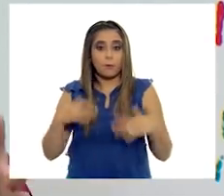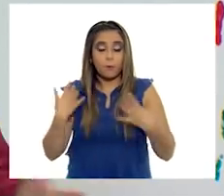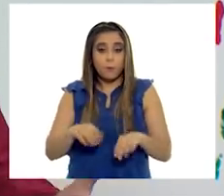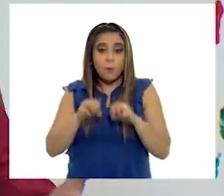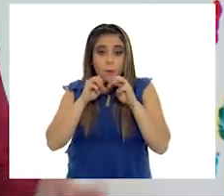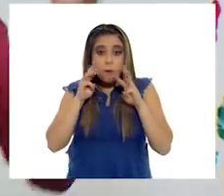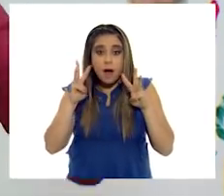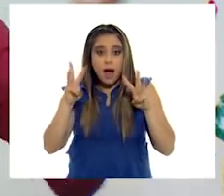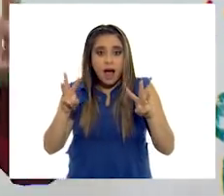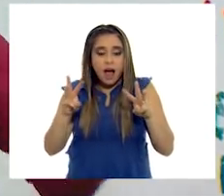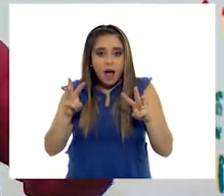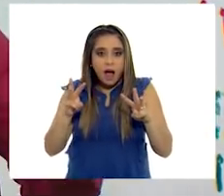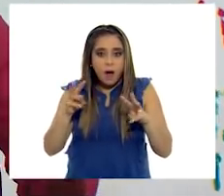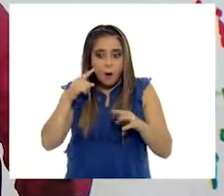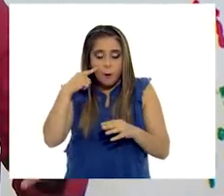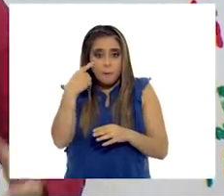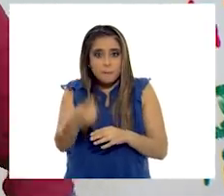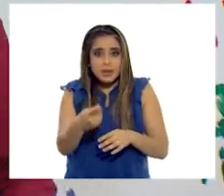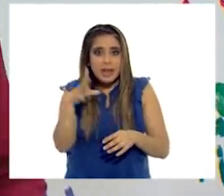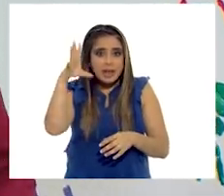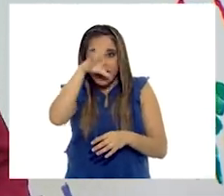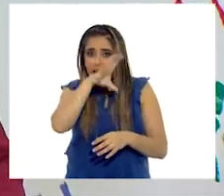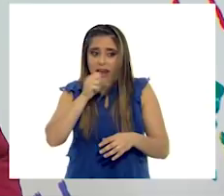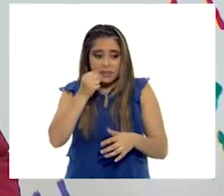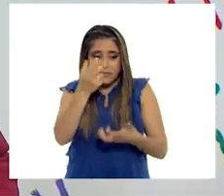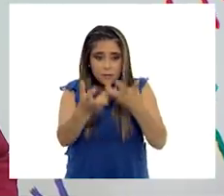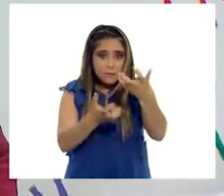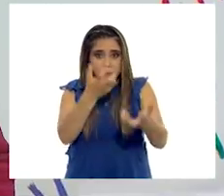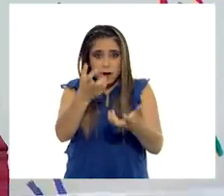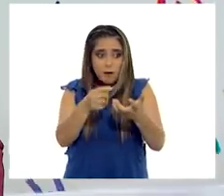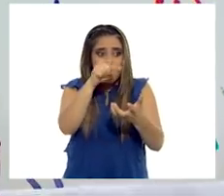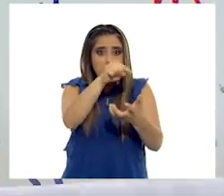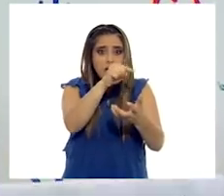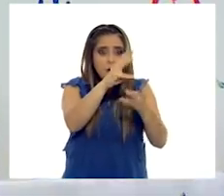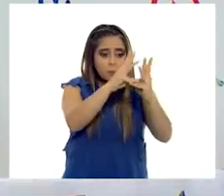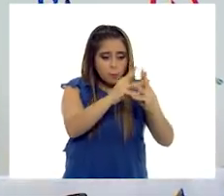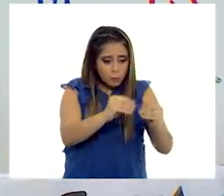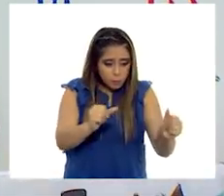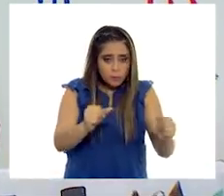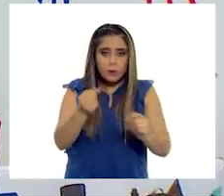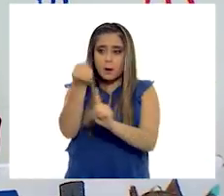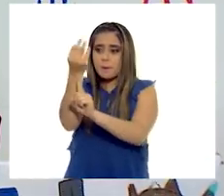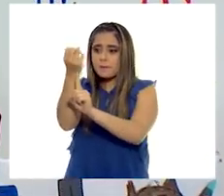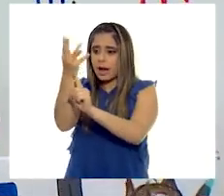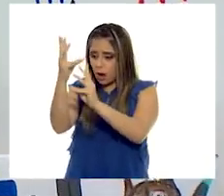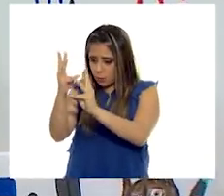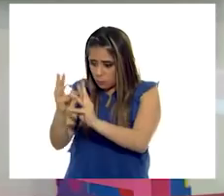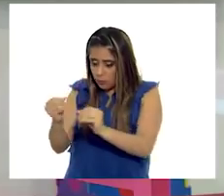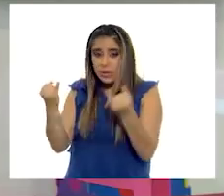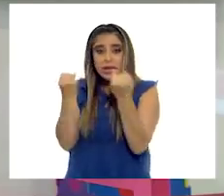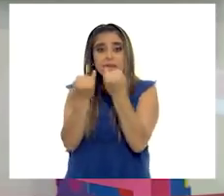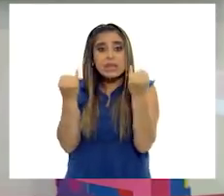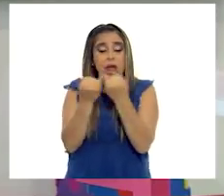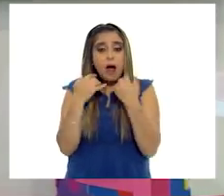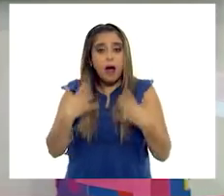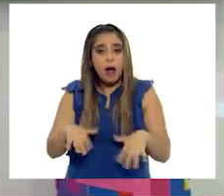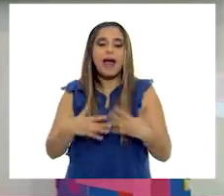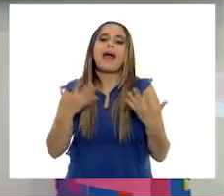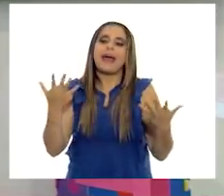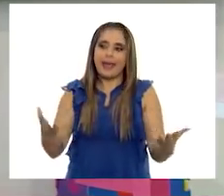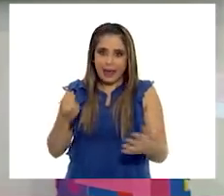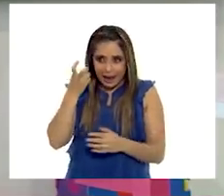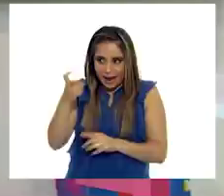¡Guau! Por acción del fuego, los dos se hicieron líquido, maestro. El fuego lo que está haciendo es que está aumentando